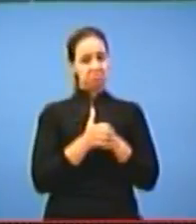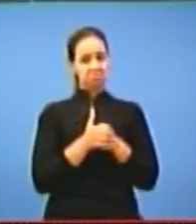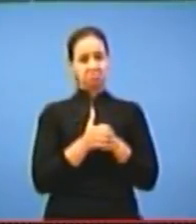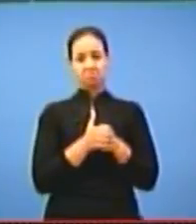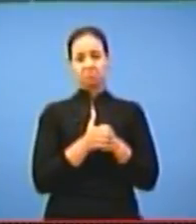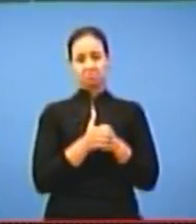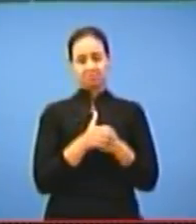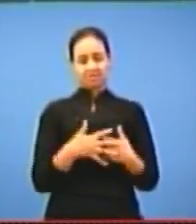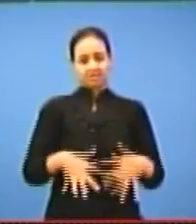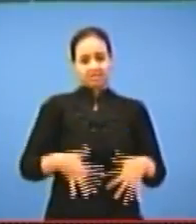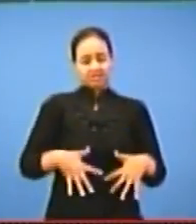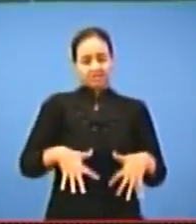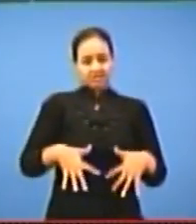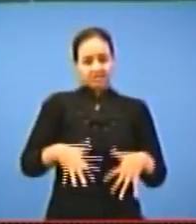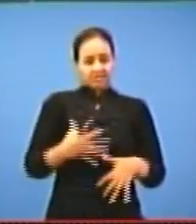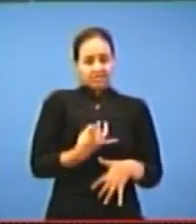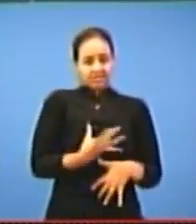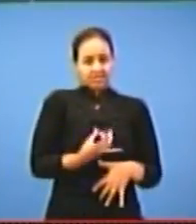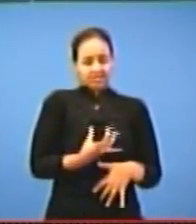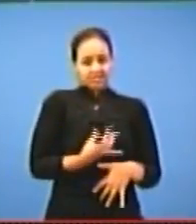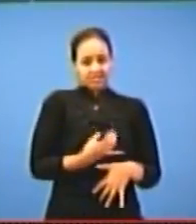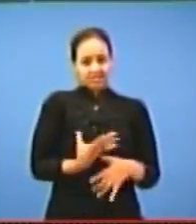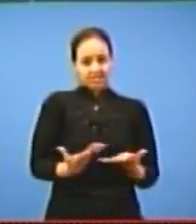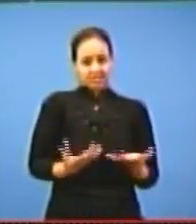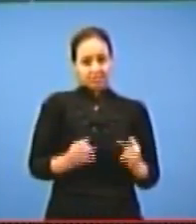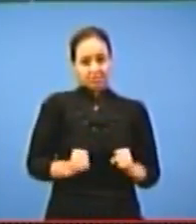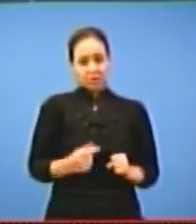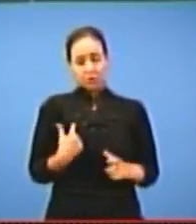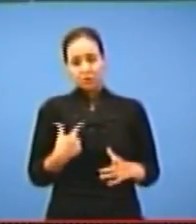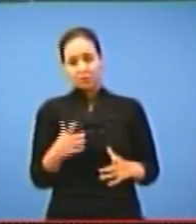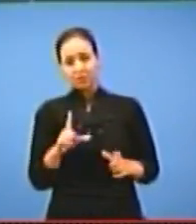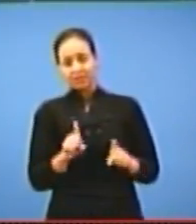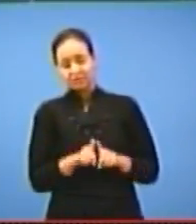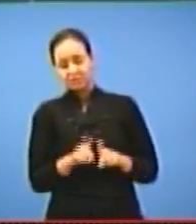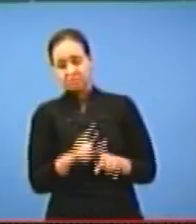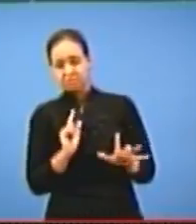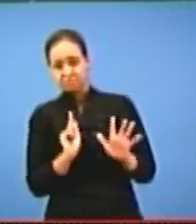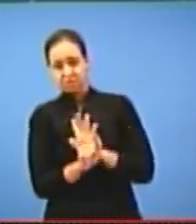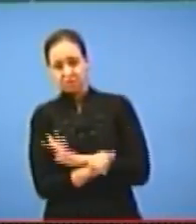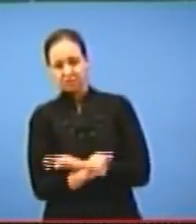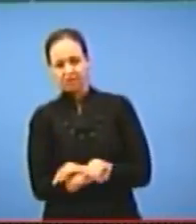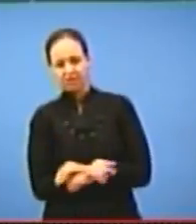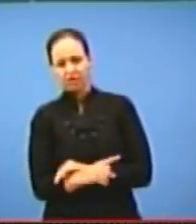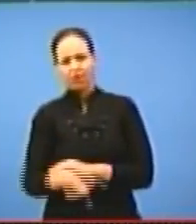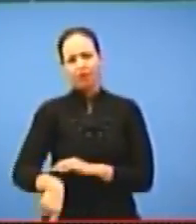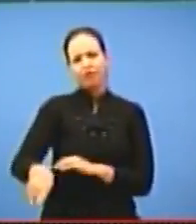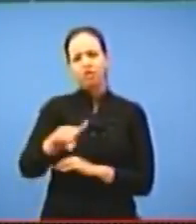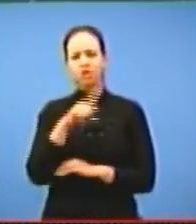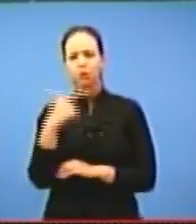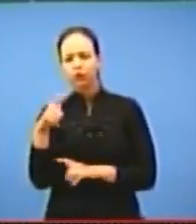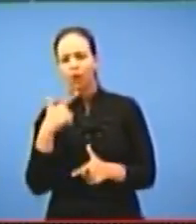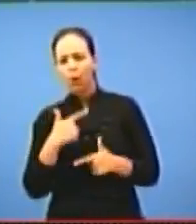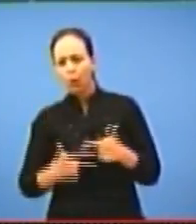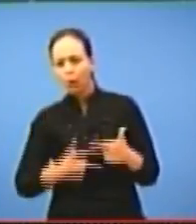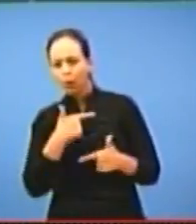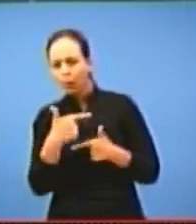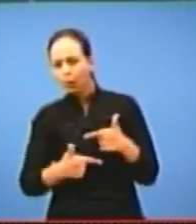Los profetas están escondidos, amedrentados. Tenemos que hacer una pregunta aquí. ¿Quieren escuchar? ¿Hay alguien aquí sin